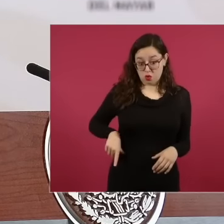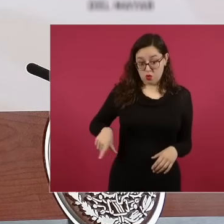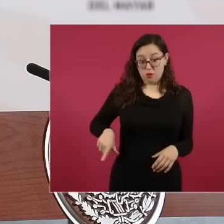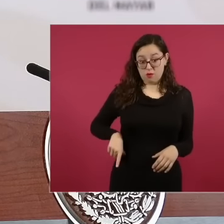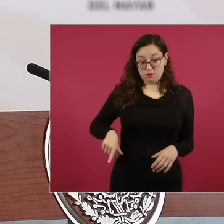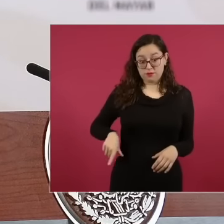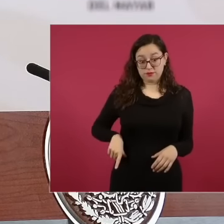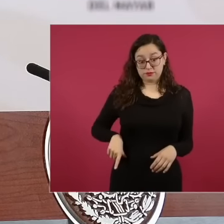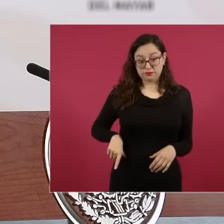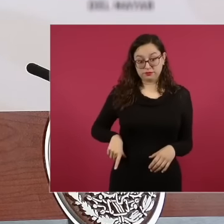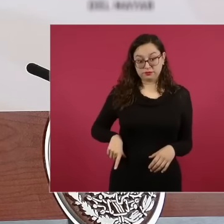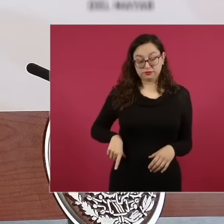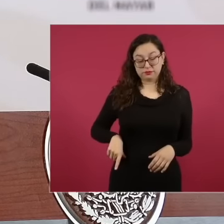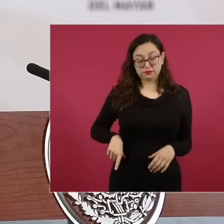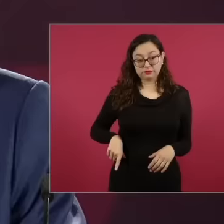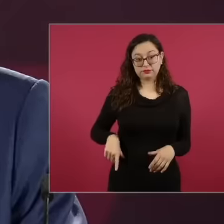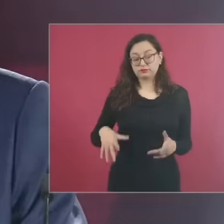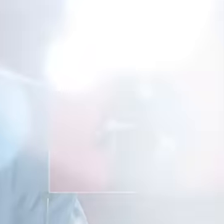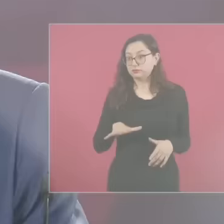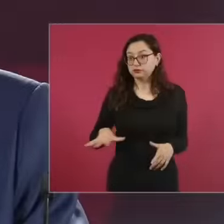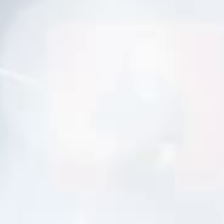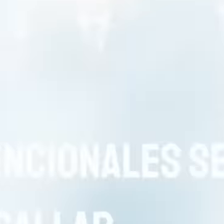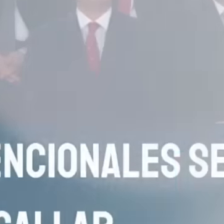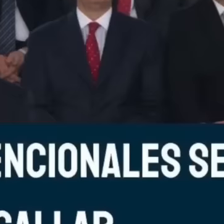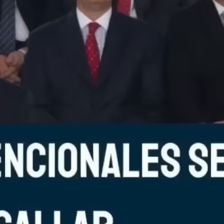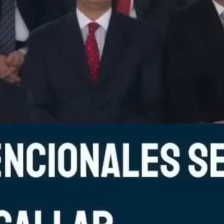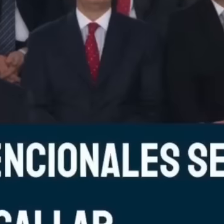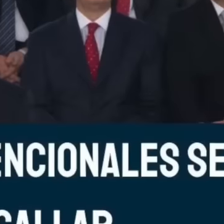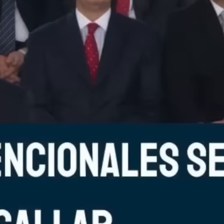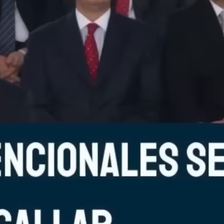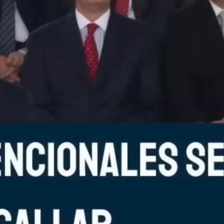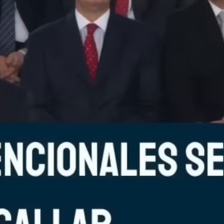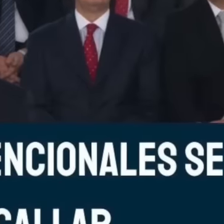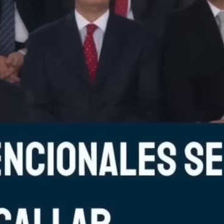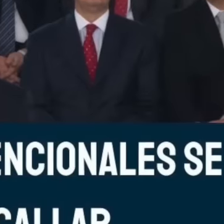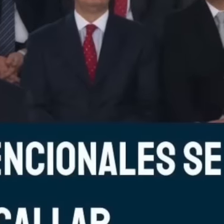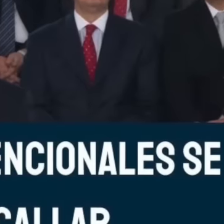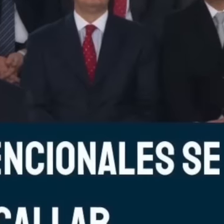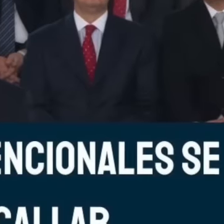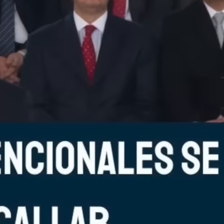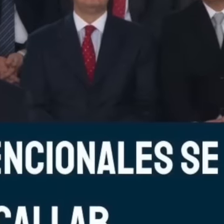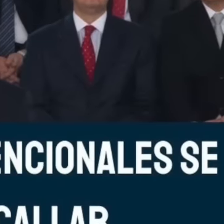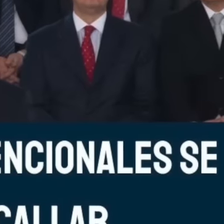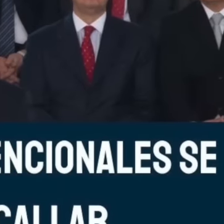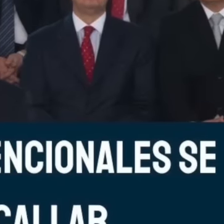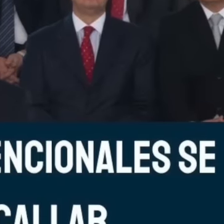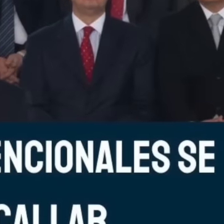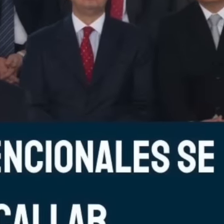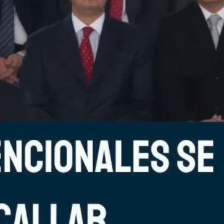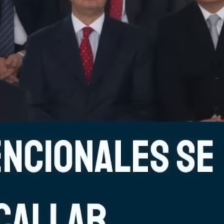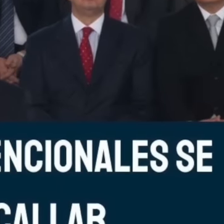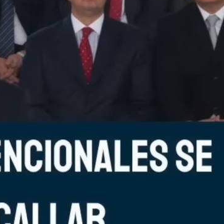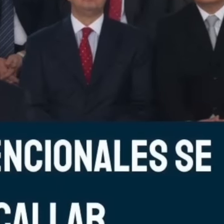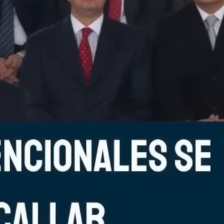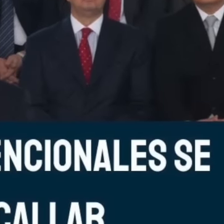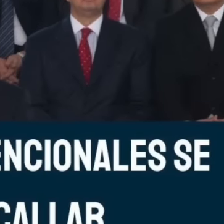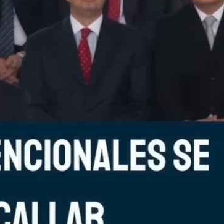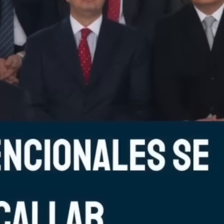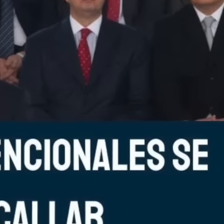para enviar un mensaje muy claro y contundente a estos medios que están al servicio de los